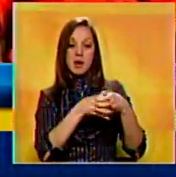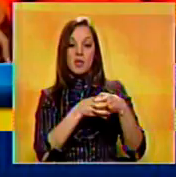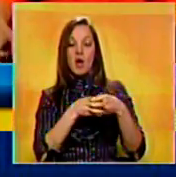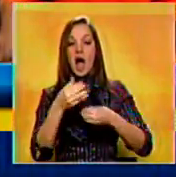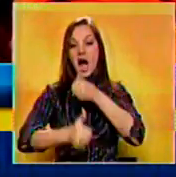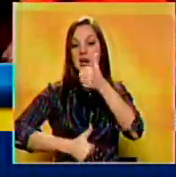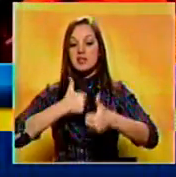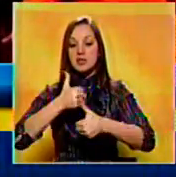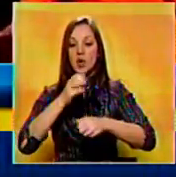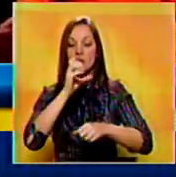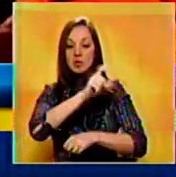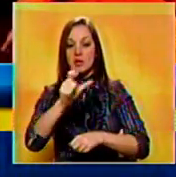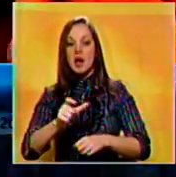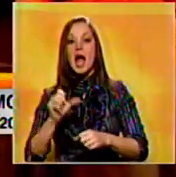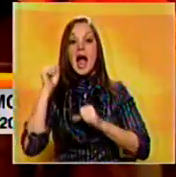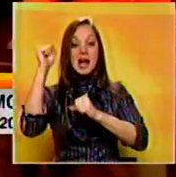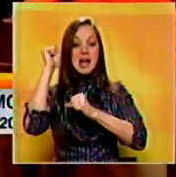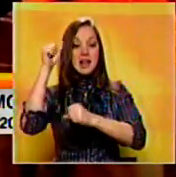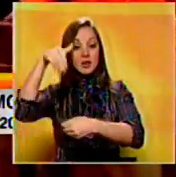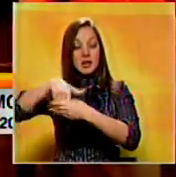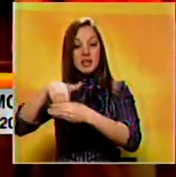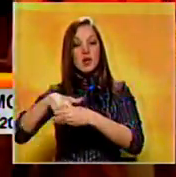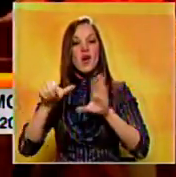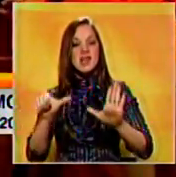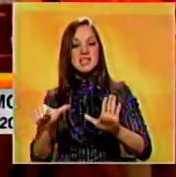las elecciones en segunda vuelta el pasado 6 de abril